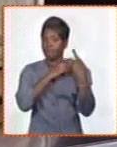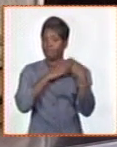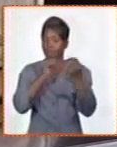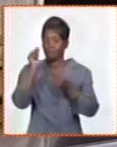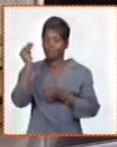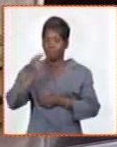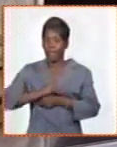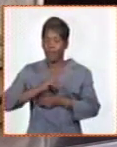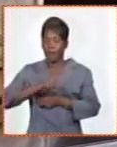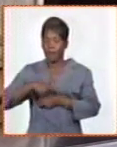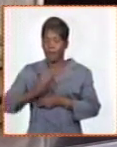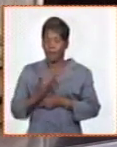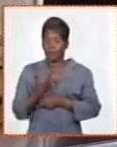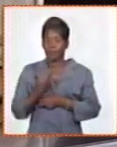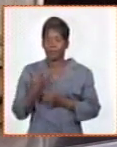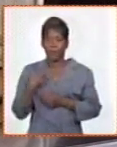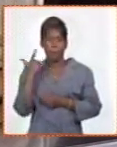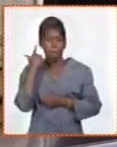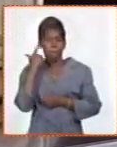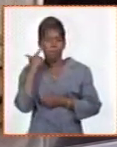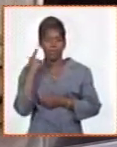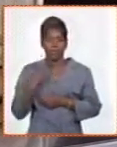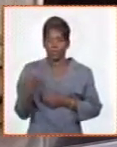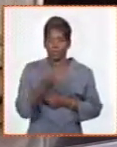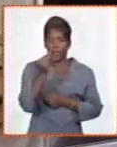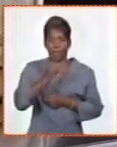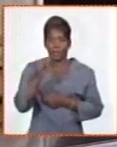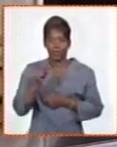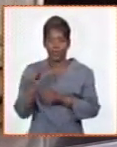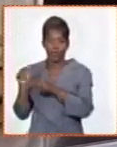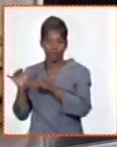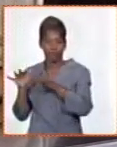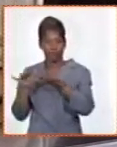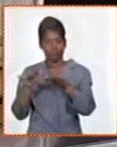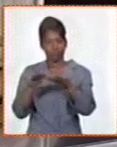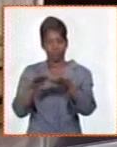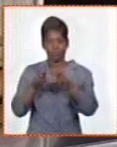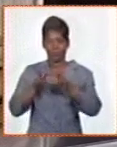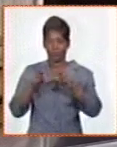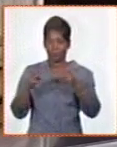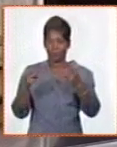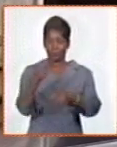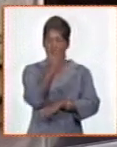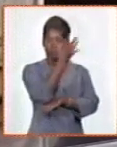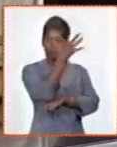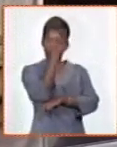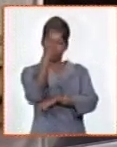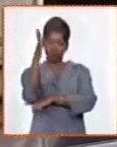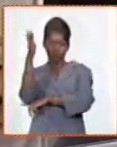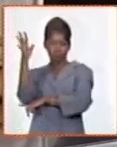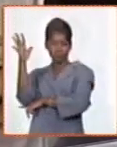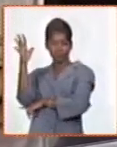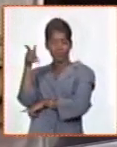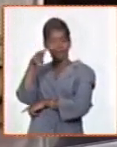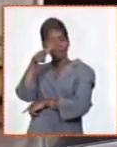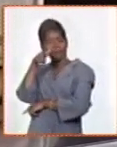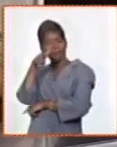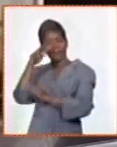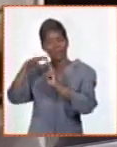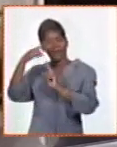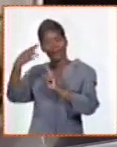y se queden debajo de un árbol, en una carpa y donde sea. Y eso es mi grupo, que puede presentarse en una gran